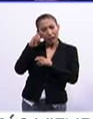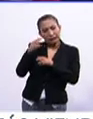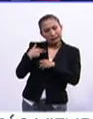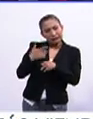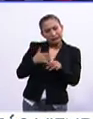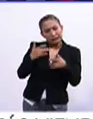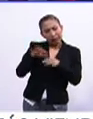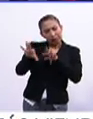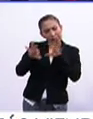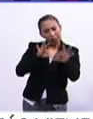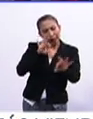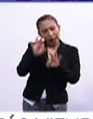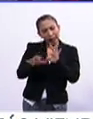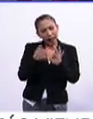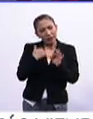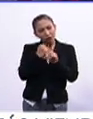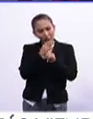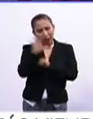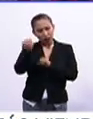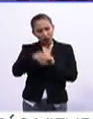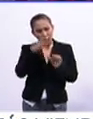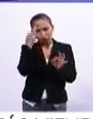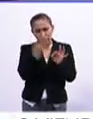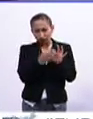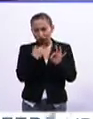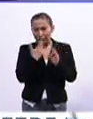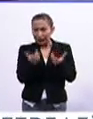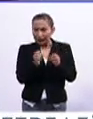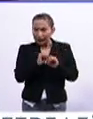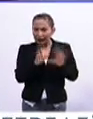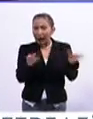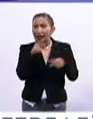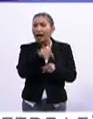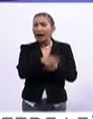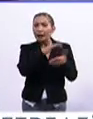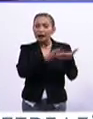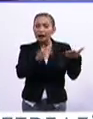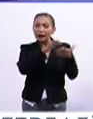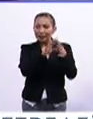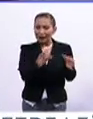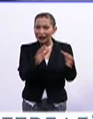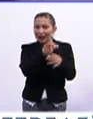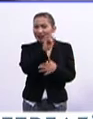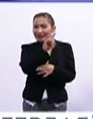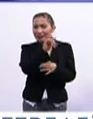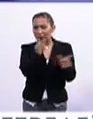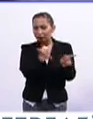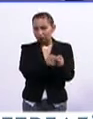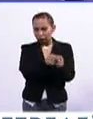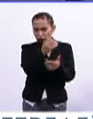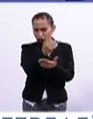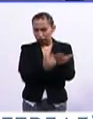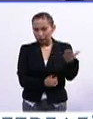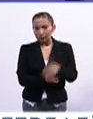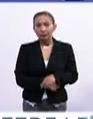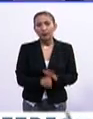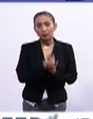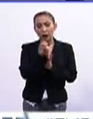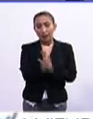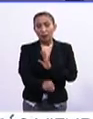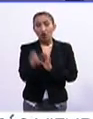identificar, seleccionar y extraer información puntual y explícita en textos narrativos literarios breves. En el caso